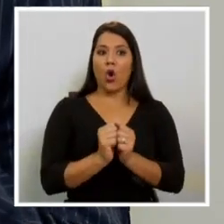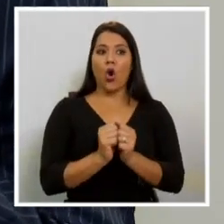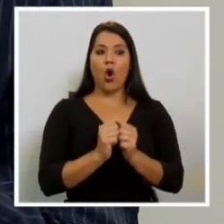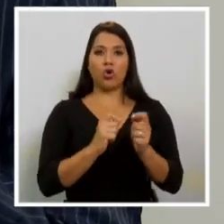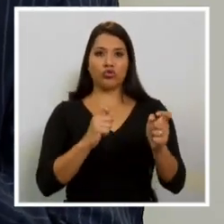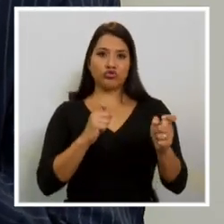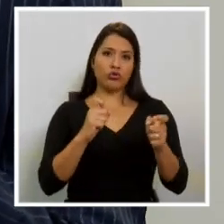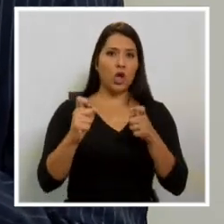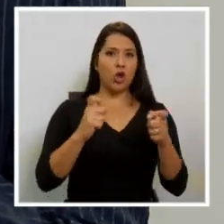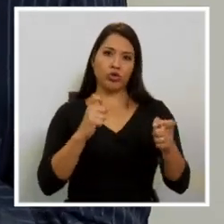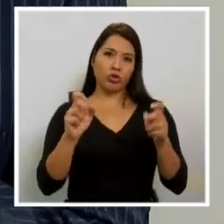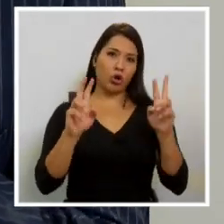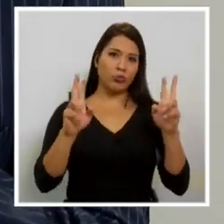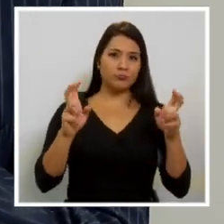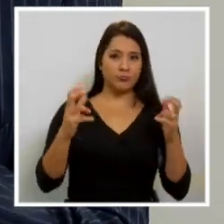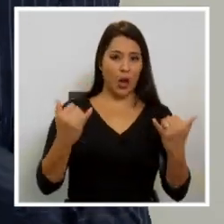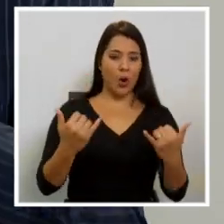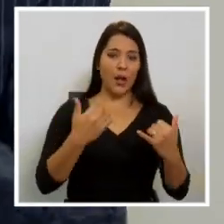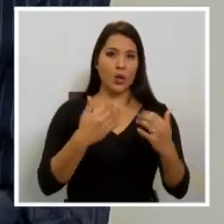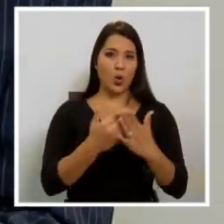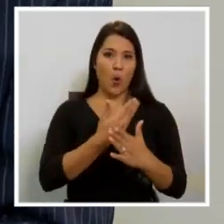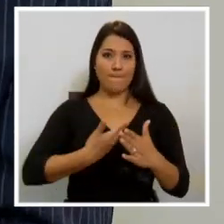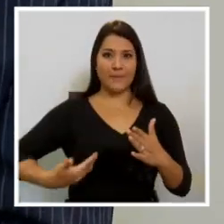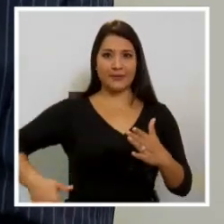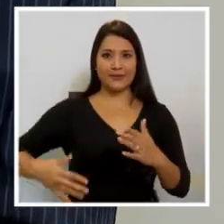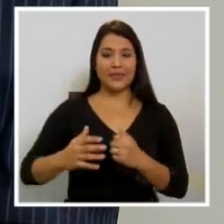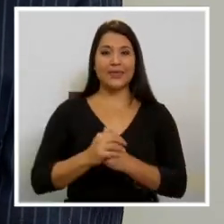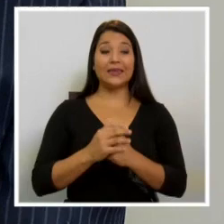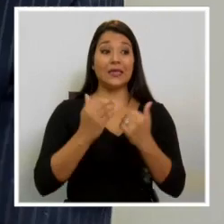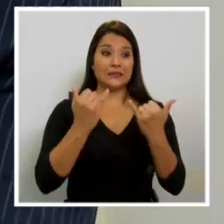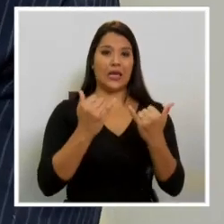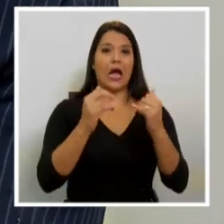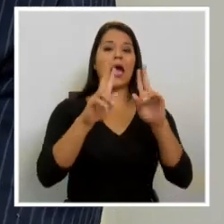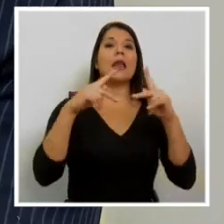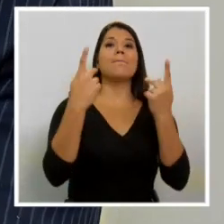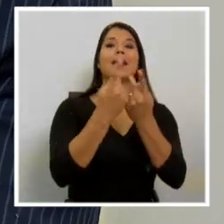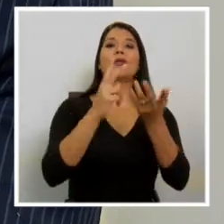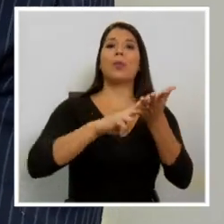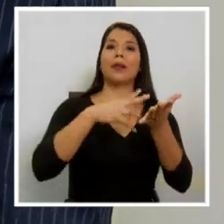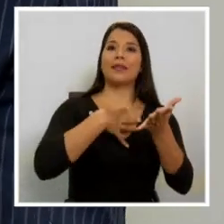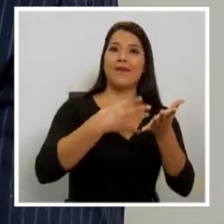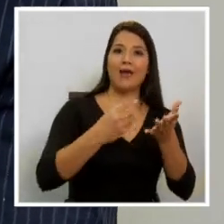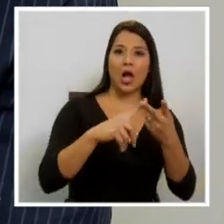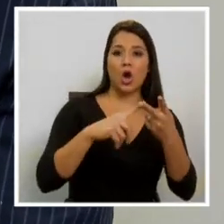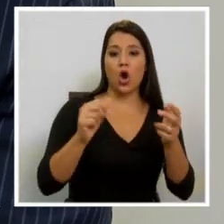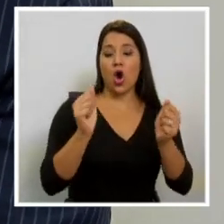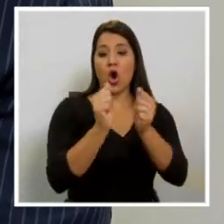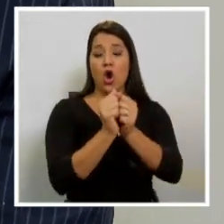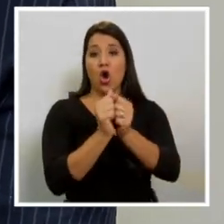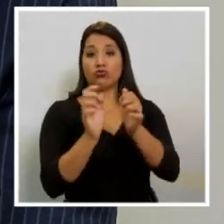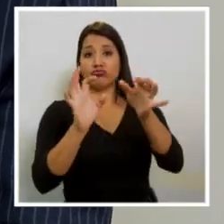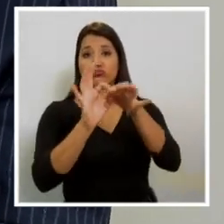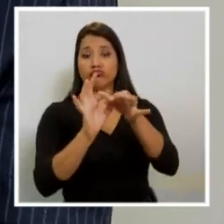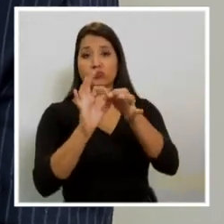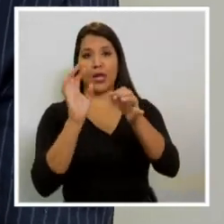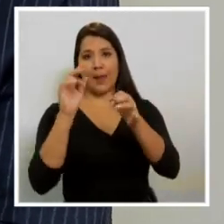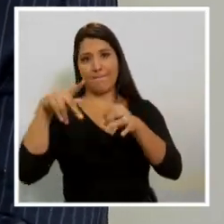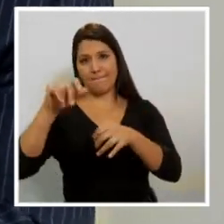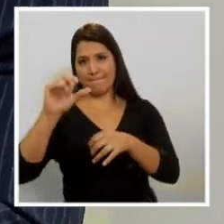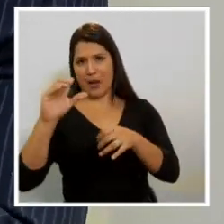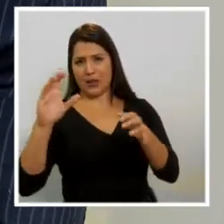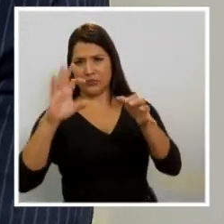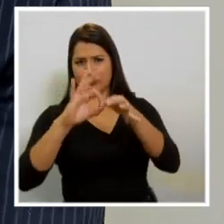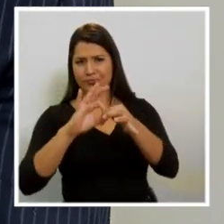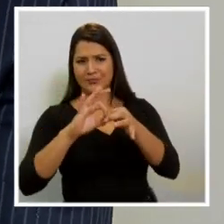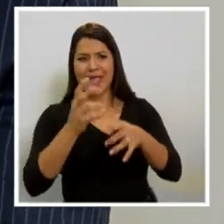manos relativamente, el Partido de Liberación Nacional y el gobierno deberían de entender que